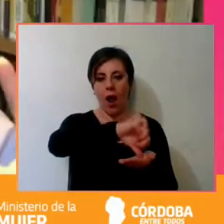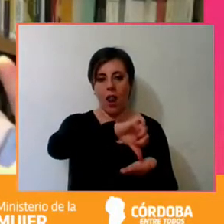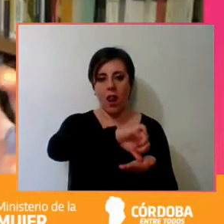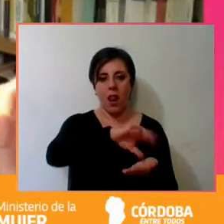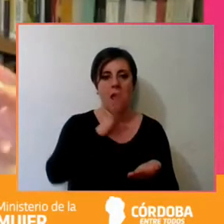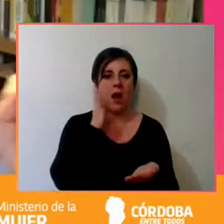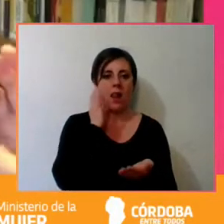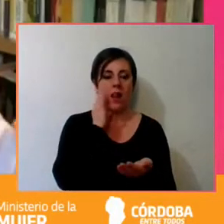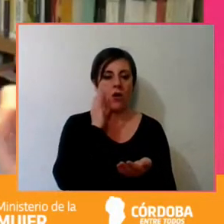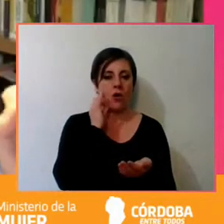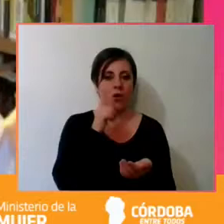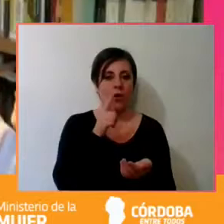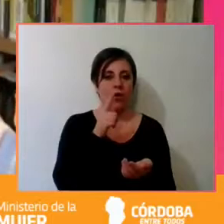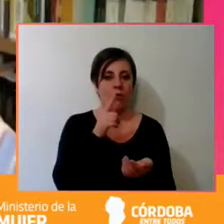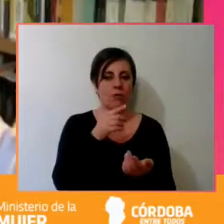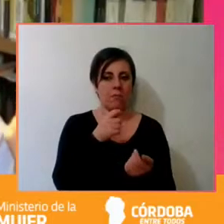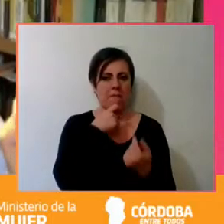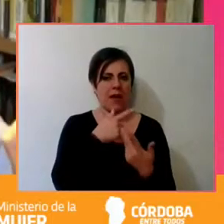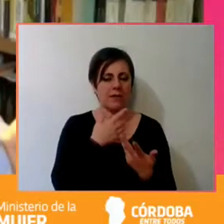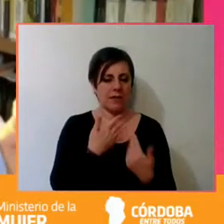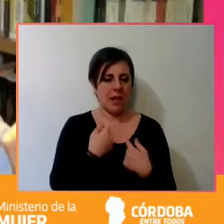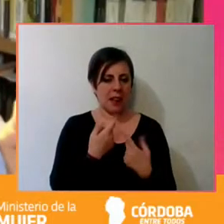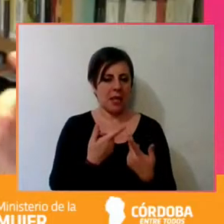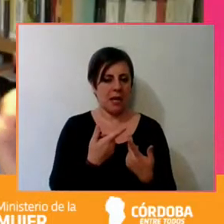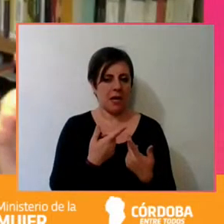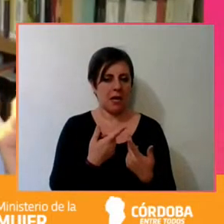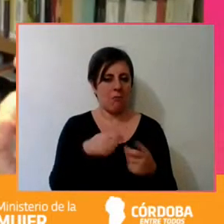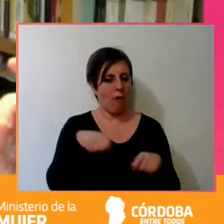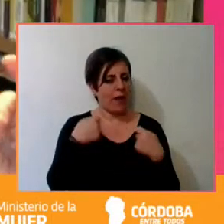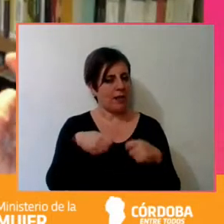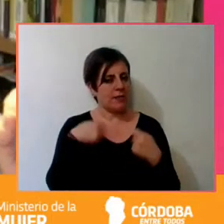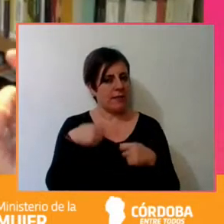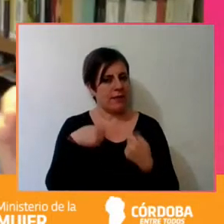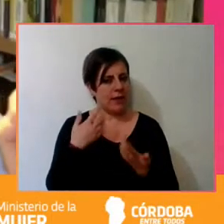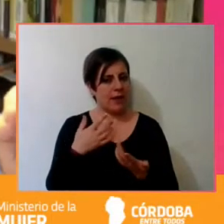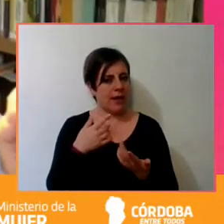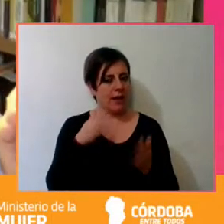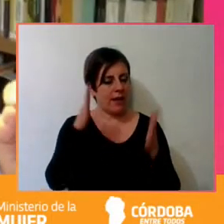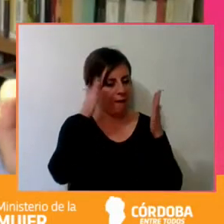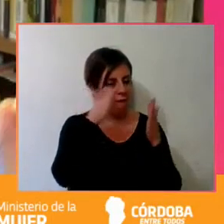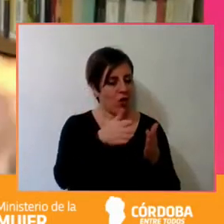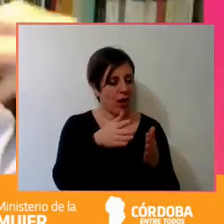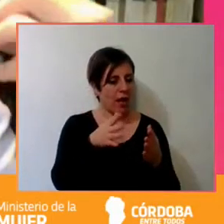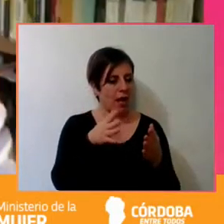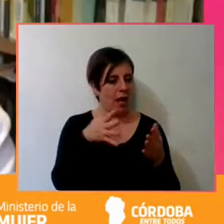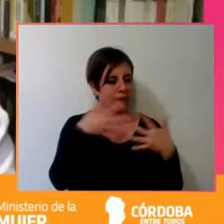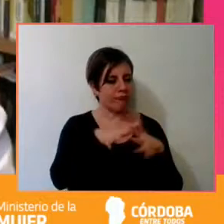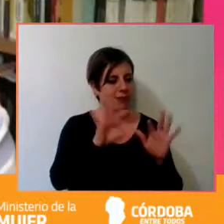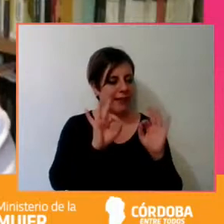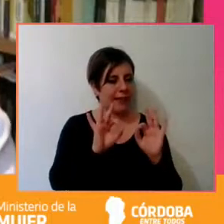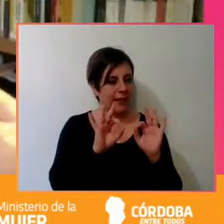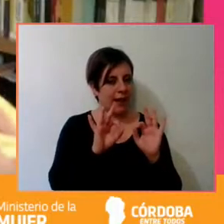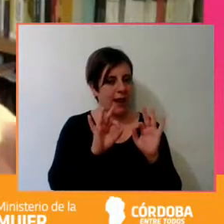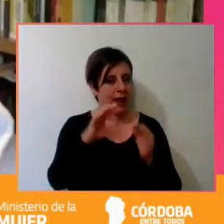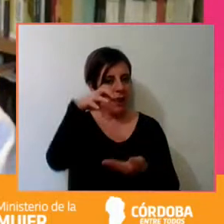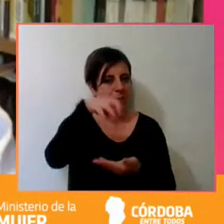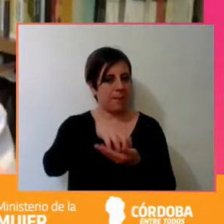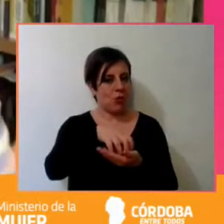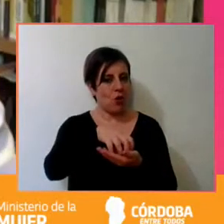algo muy dúctil a este tipo de enfoques integrales. Es el Polo